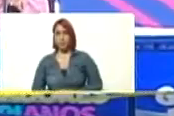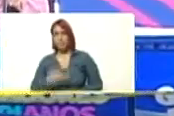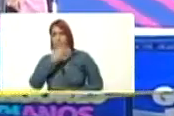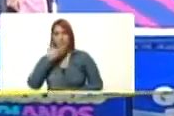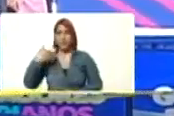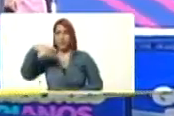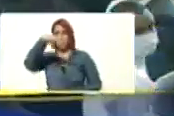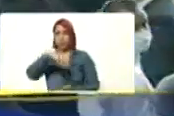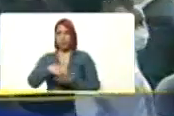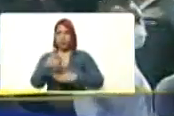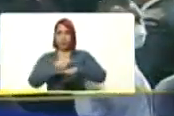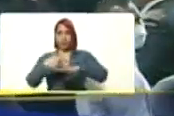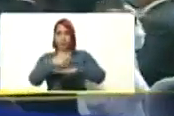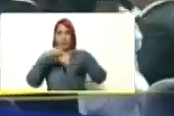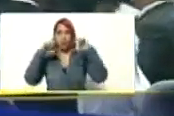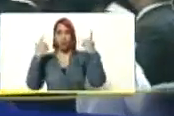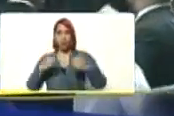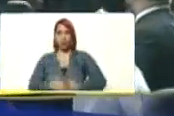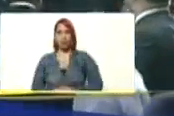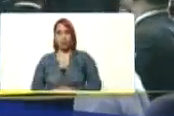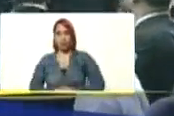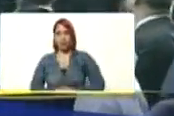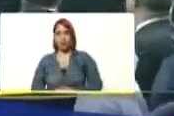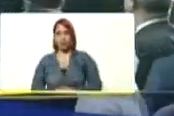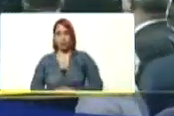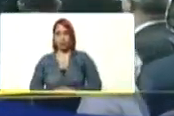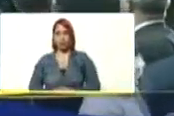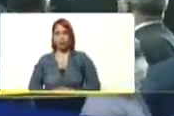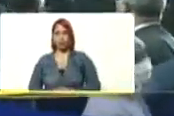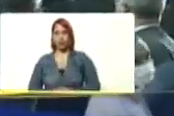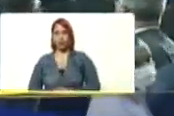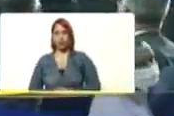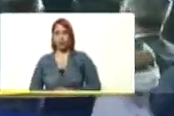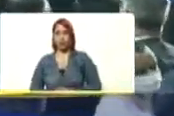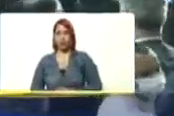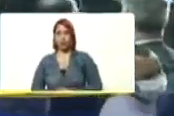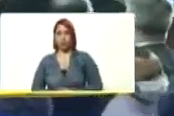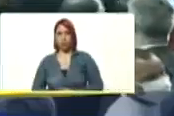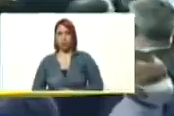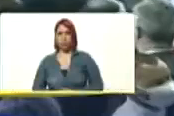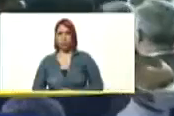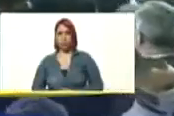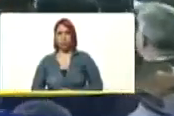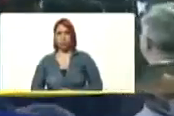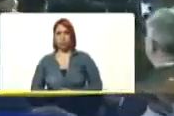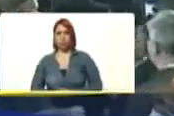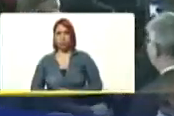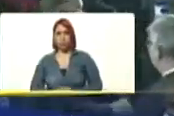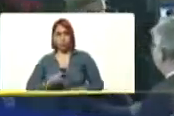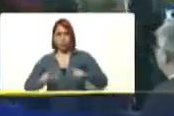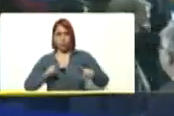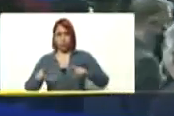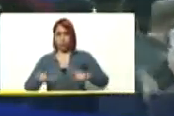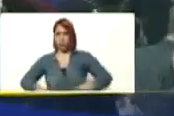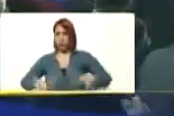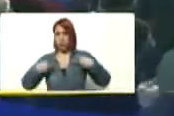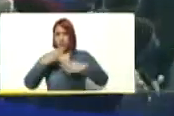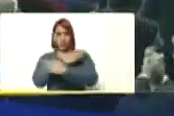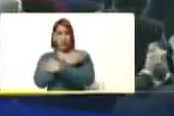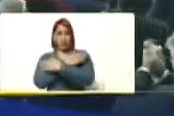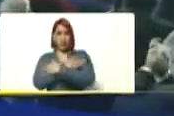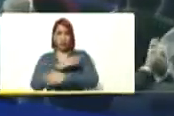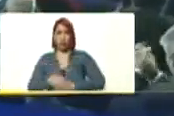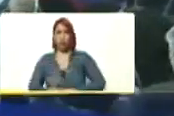e invitó a los gobernantes electos en el estado a trabajar unidos con eficiencia y humanismo. Felicitó al gobernador